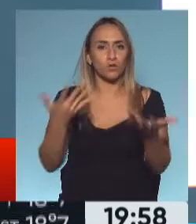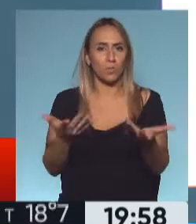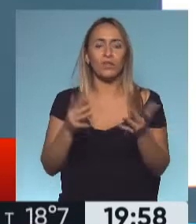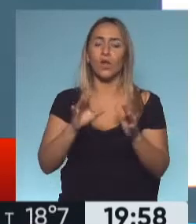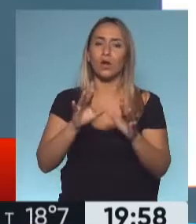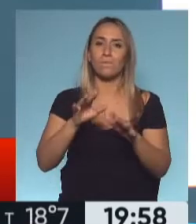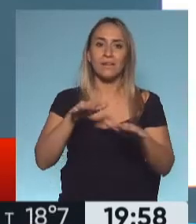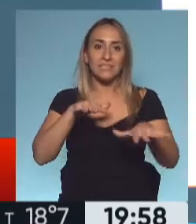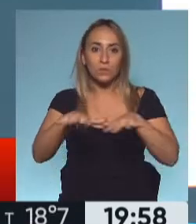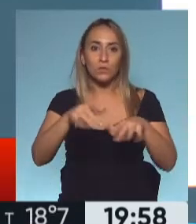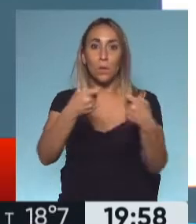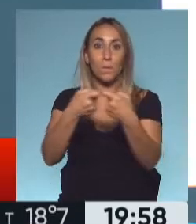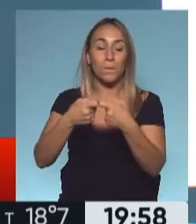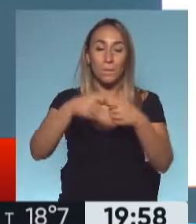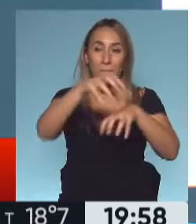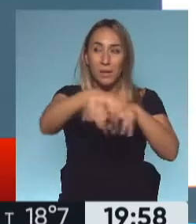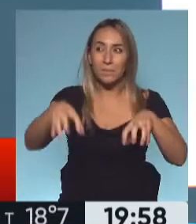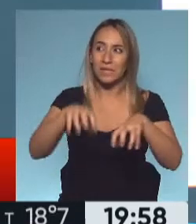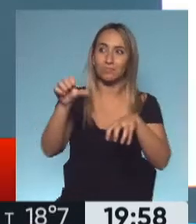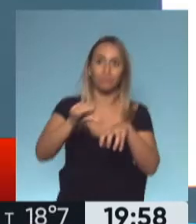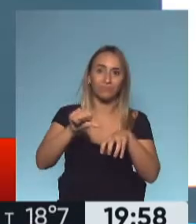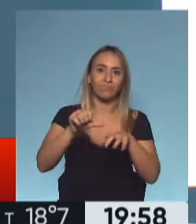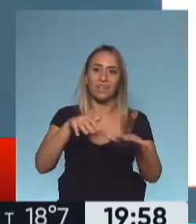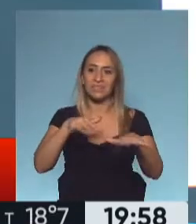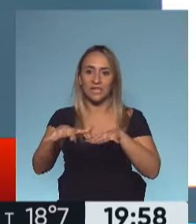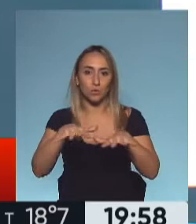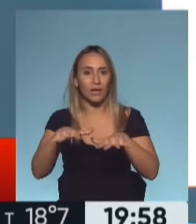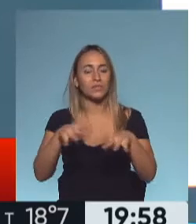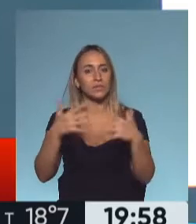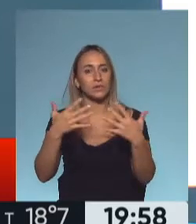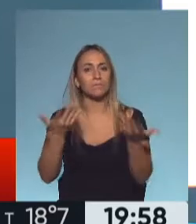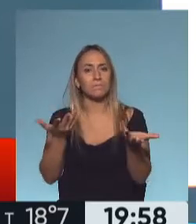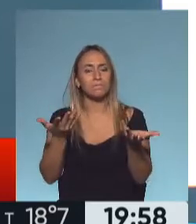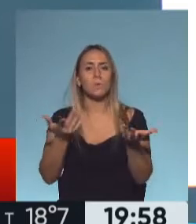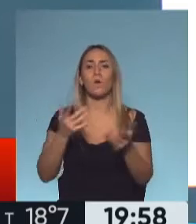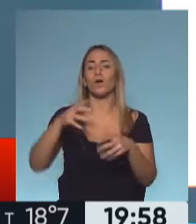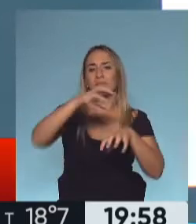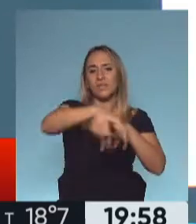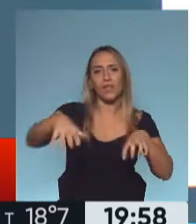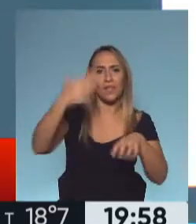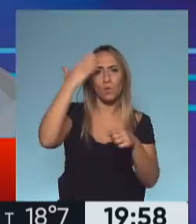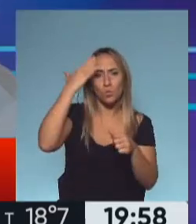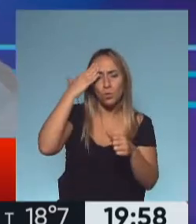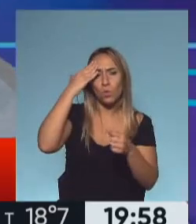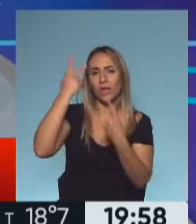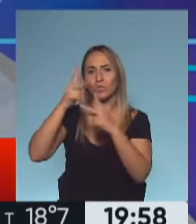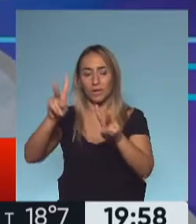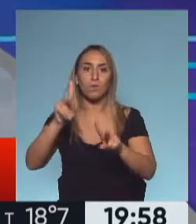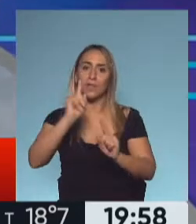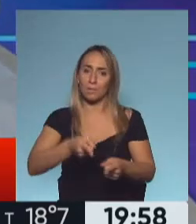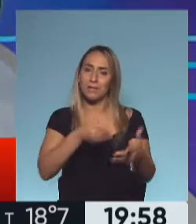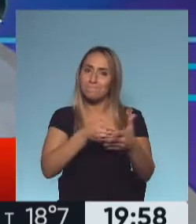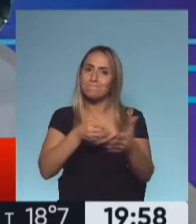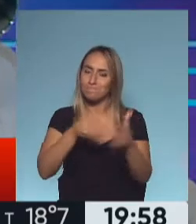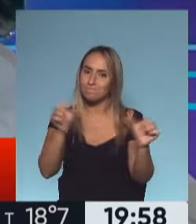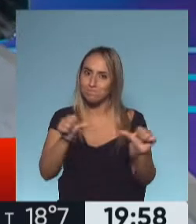pero también hay que decirlo, tenemos una situación muy heterogénea con pymes que los sectores de la cultura, del turismo que tienen muchas dificultades y otros